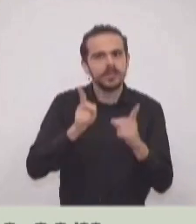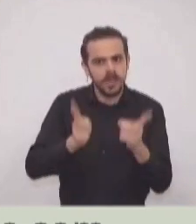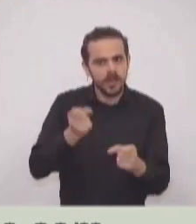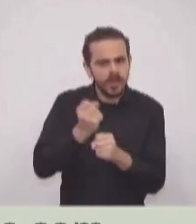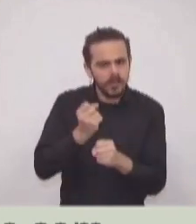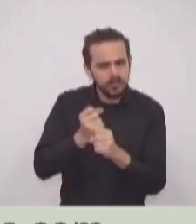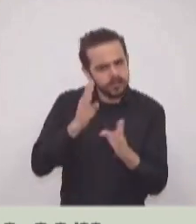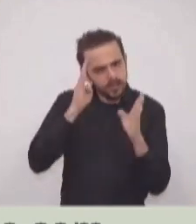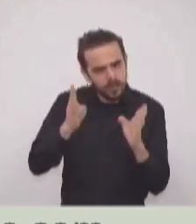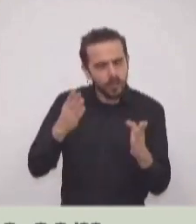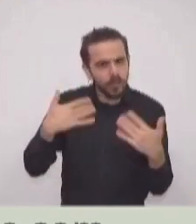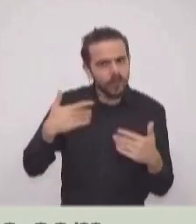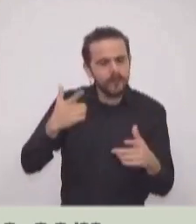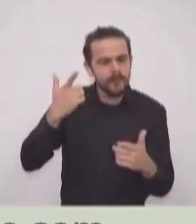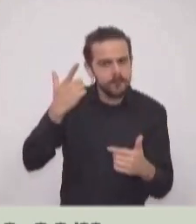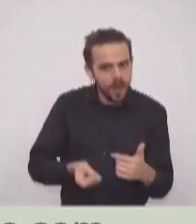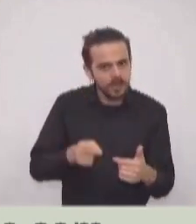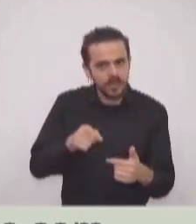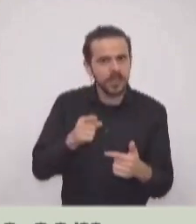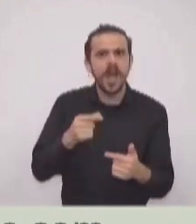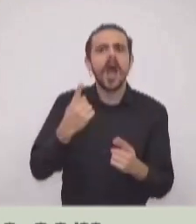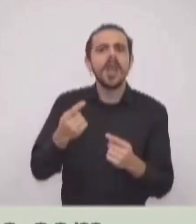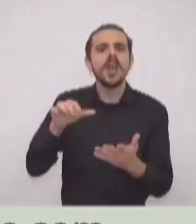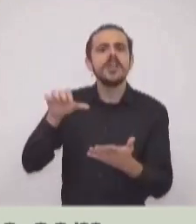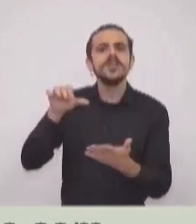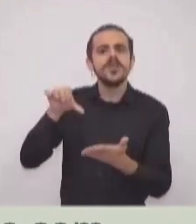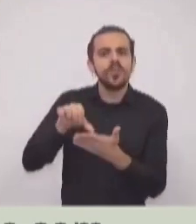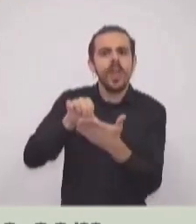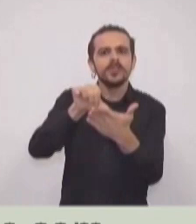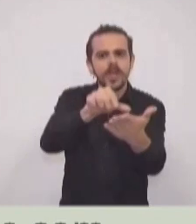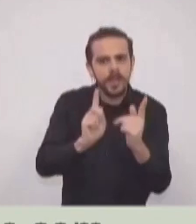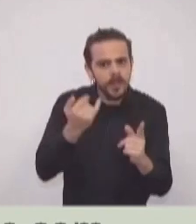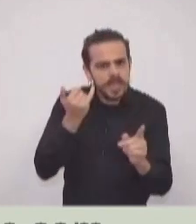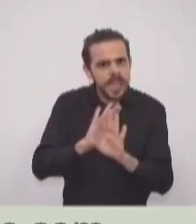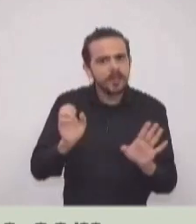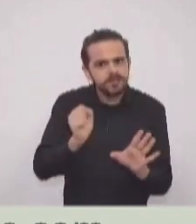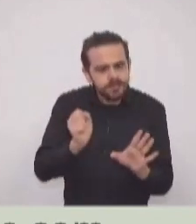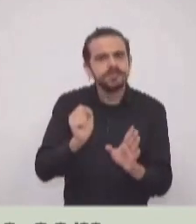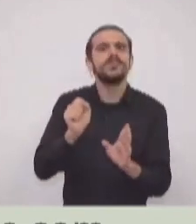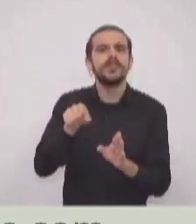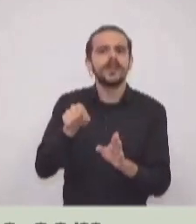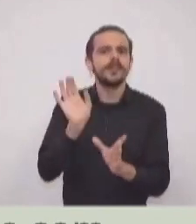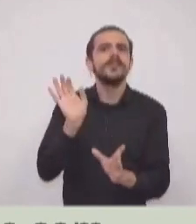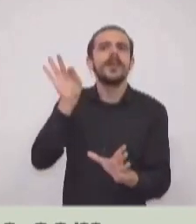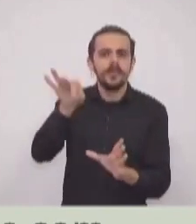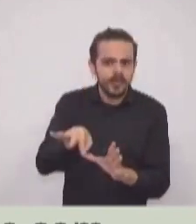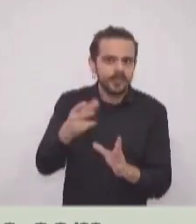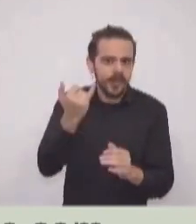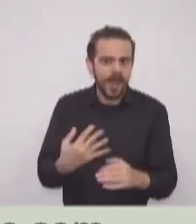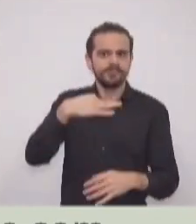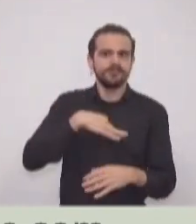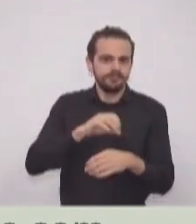una de las localidades donde se produjeron contagios a efecto de establecer los nexos de los mismos que